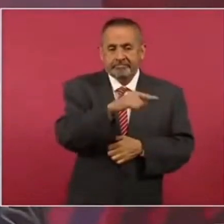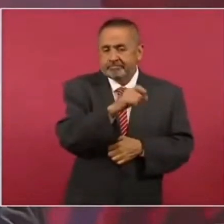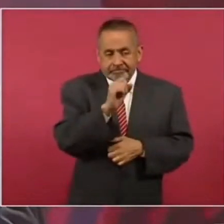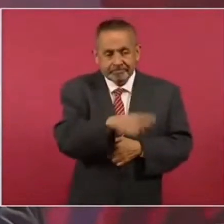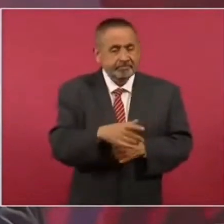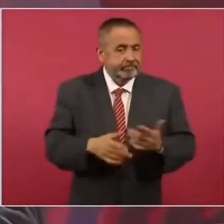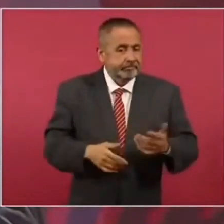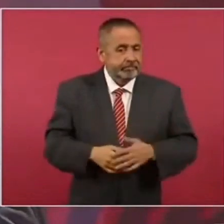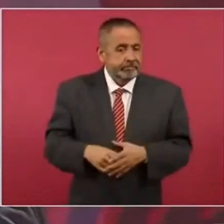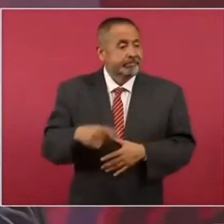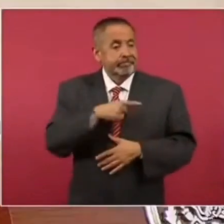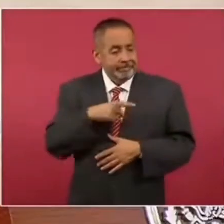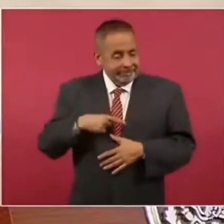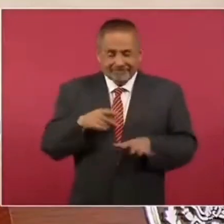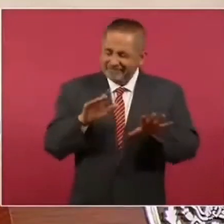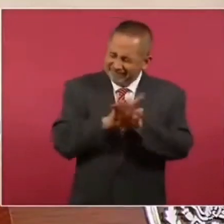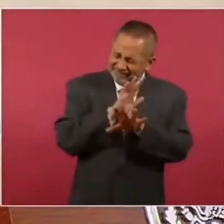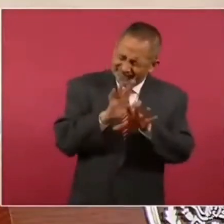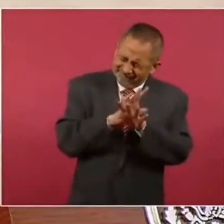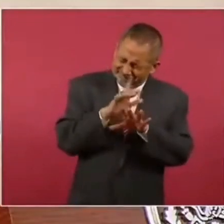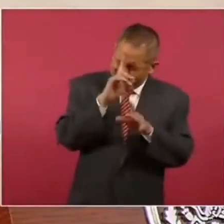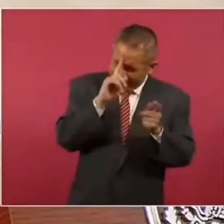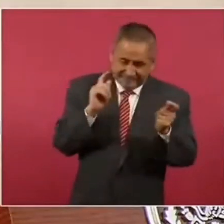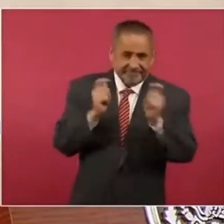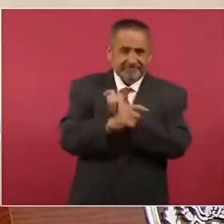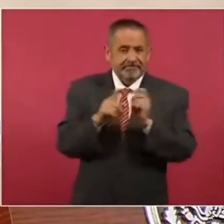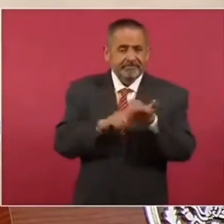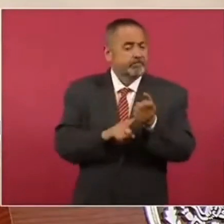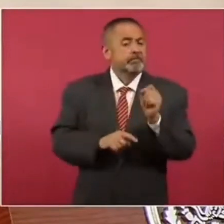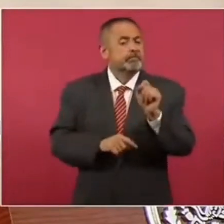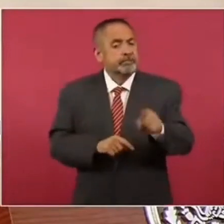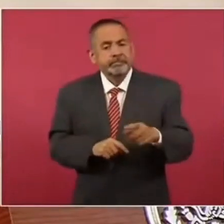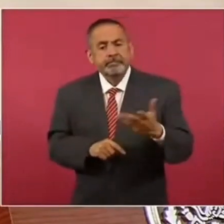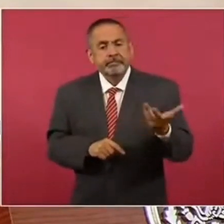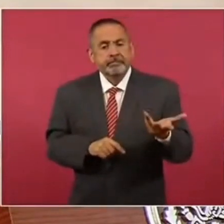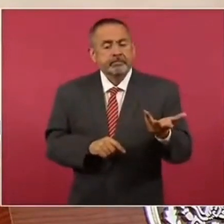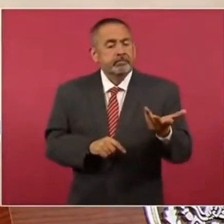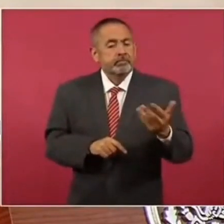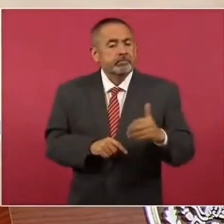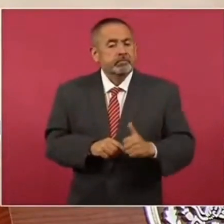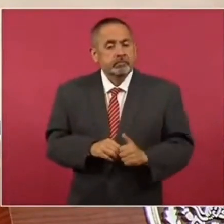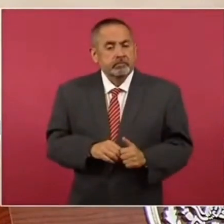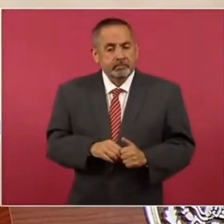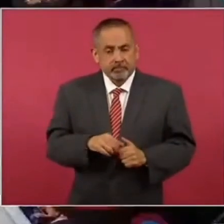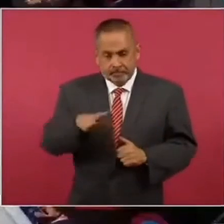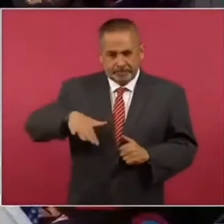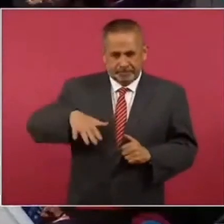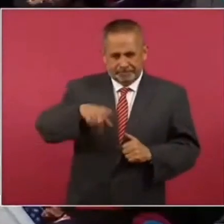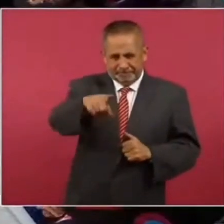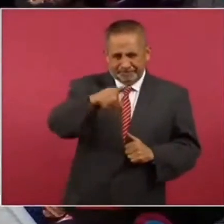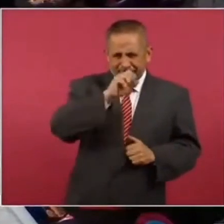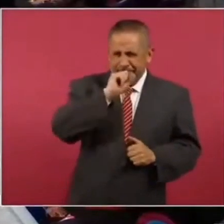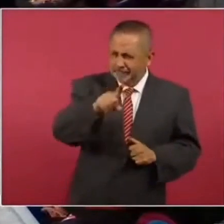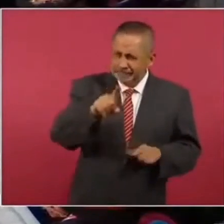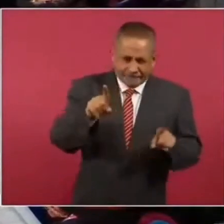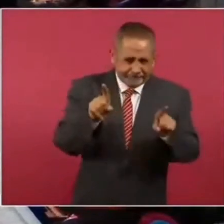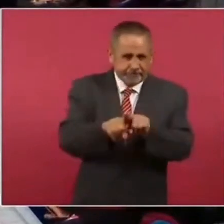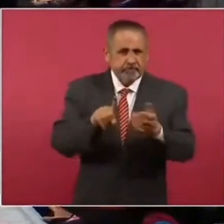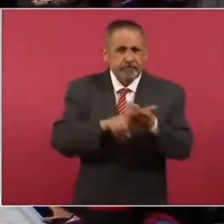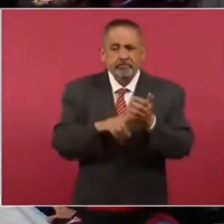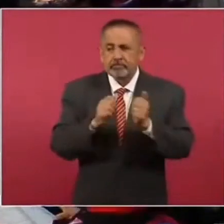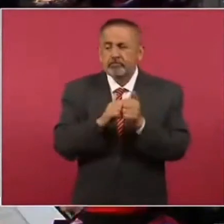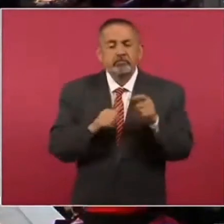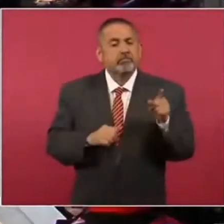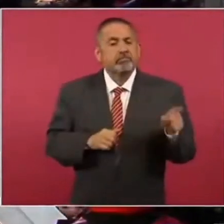tienen que tomar la iniciativa. Es lo mismo a lo que te refieres con lo